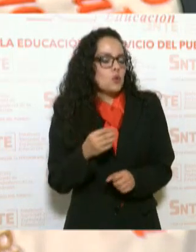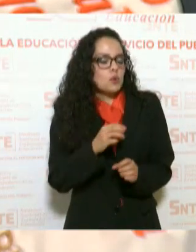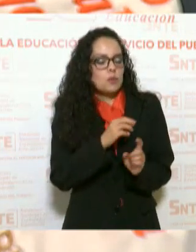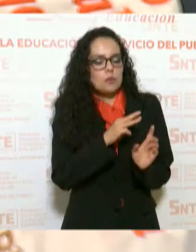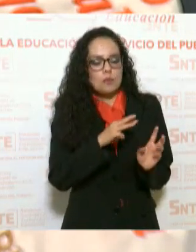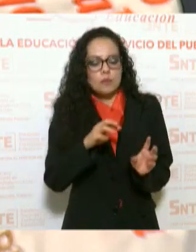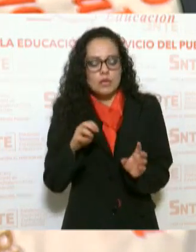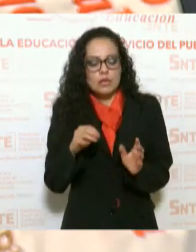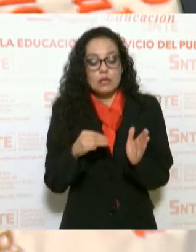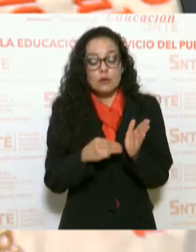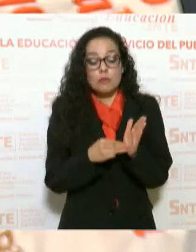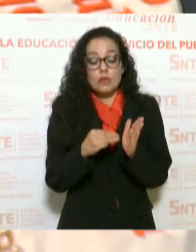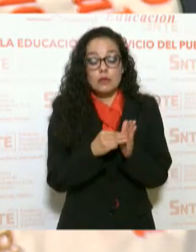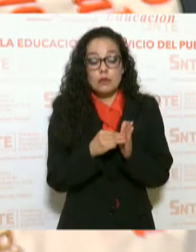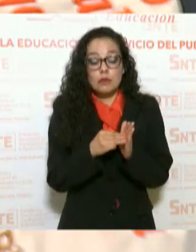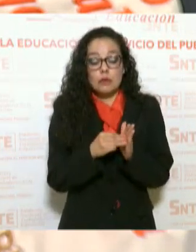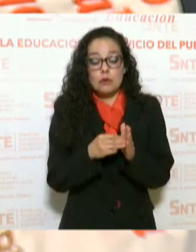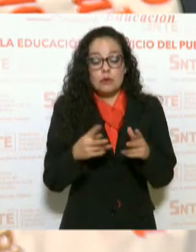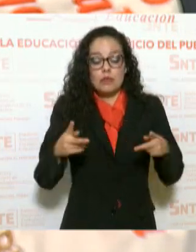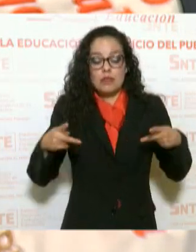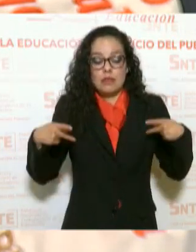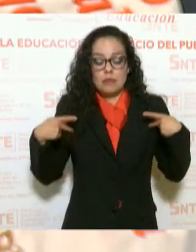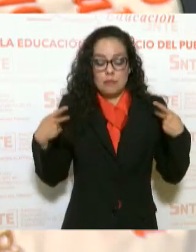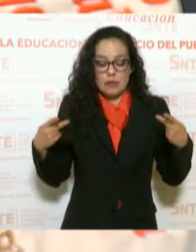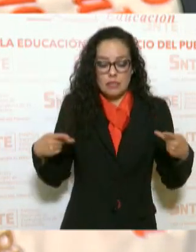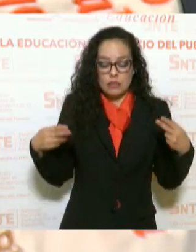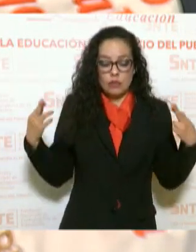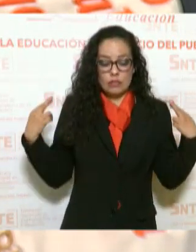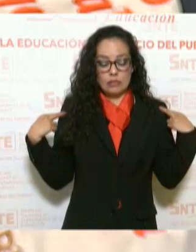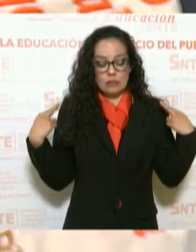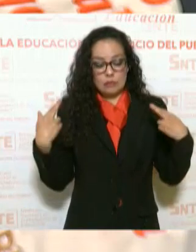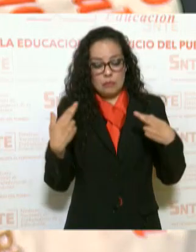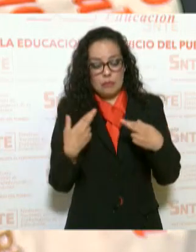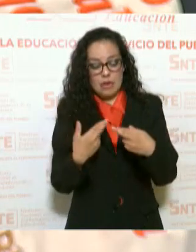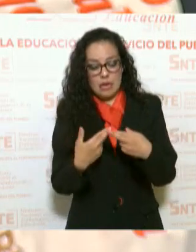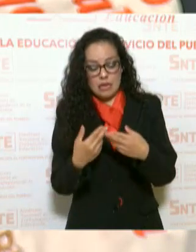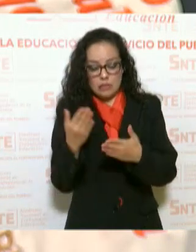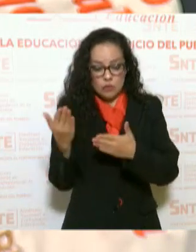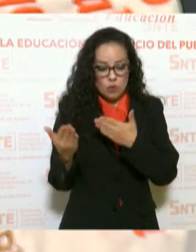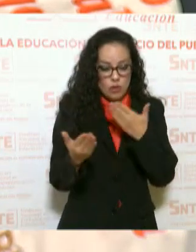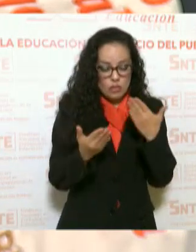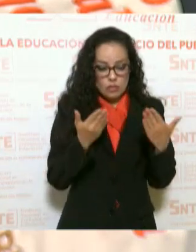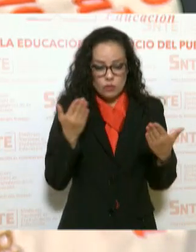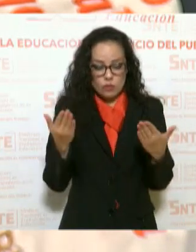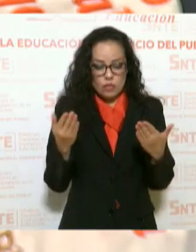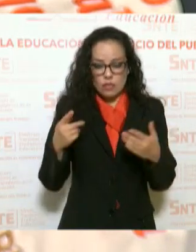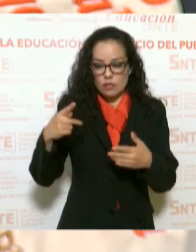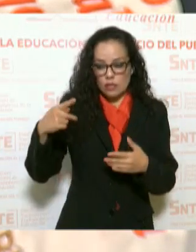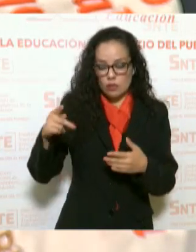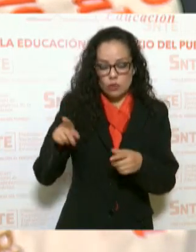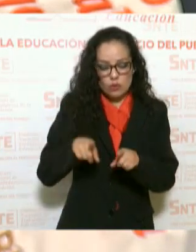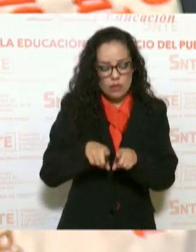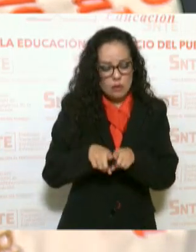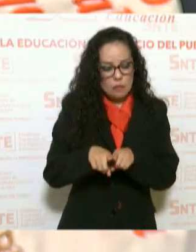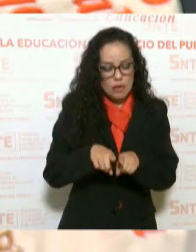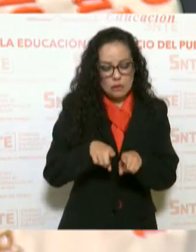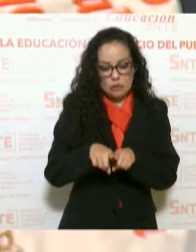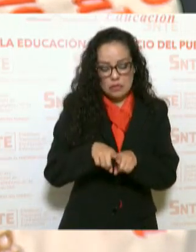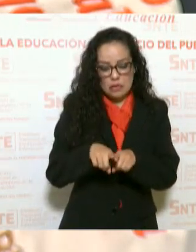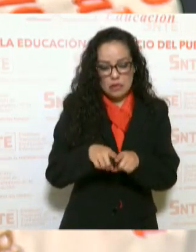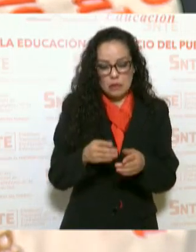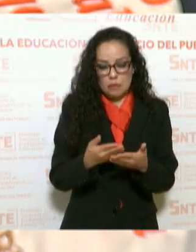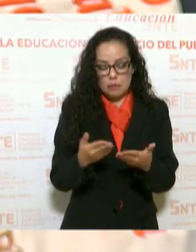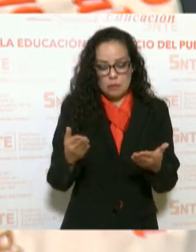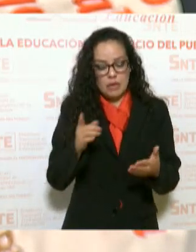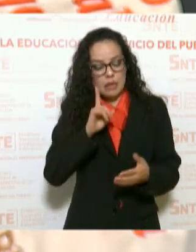participantes, a muchísimos, más de 7,000 estudiantes, sus hermanos y hermanas globalmente en la IE, y